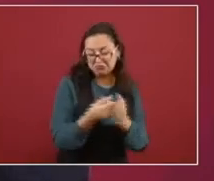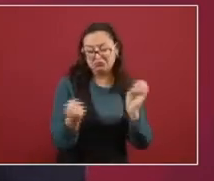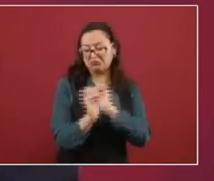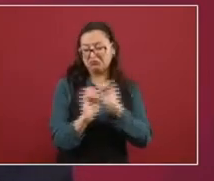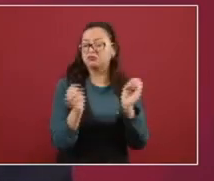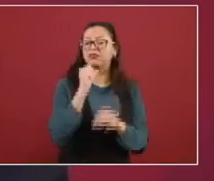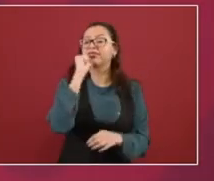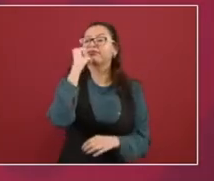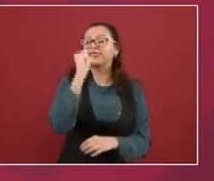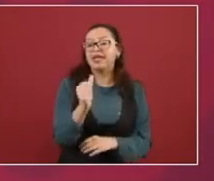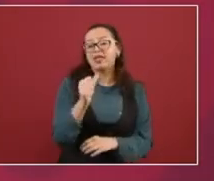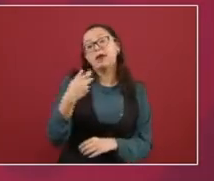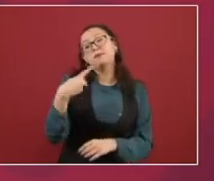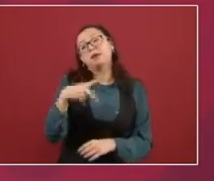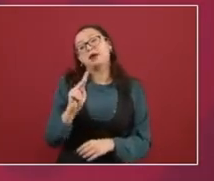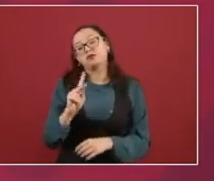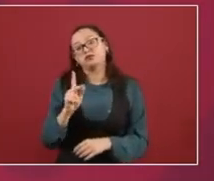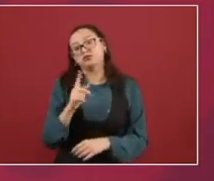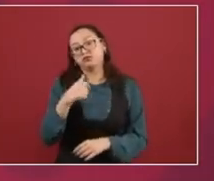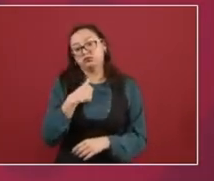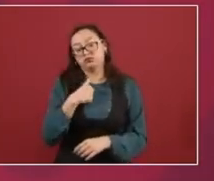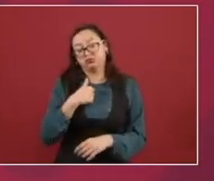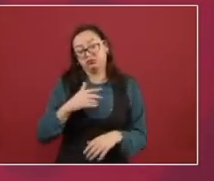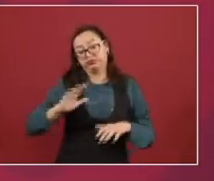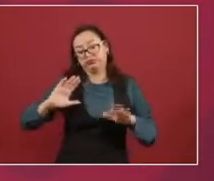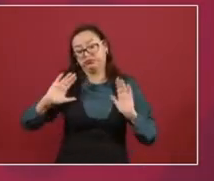pero eso corresponde a cada quien